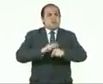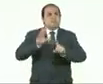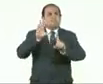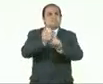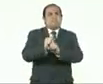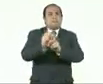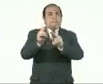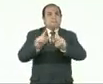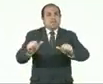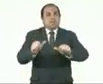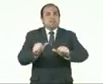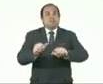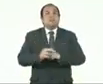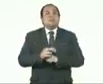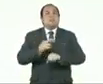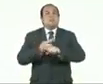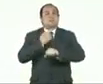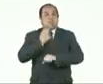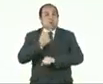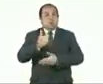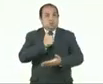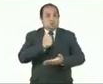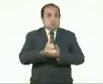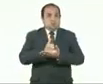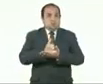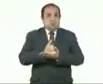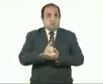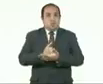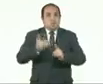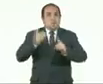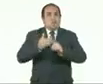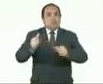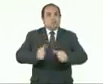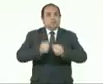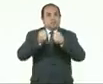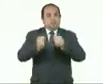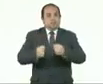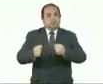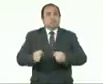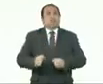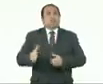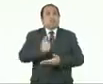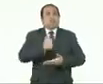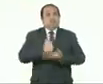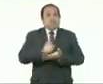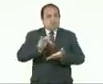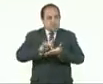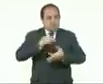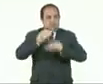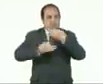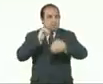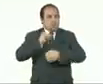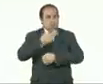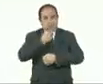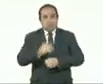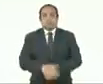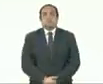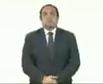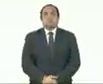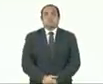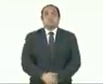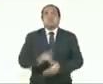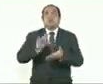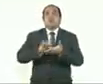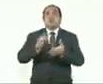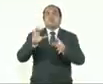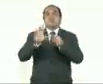mayor paz en nuestra ciudad y una ciudad segura. Muchísimas gracias a todos y a todas. Agradecemos el mensaje que